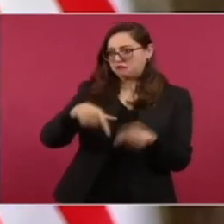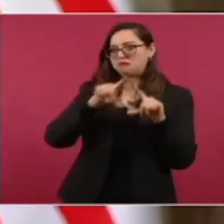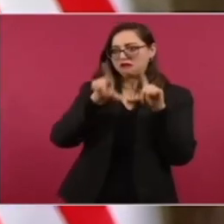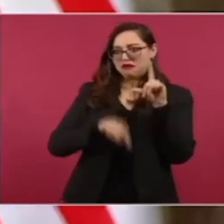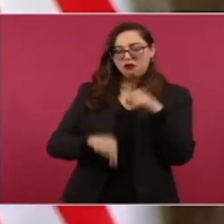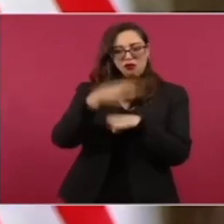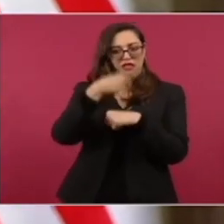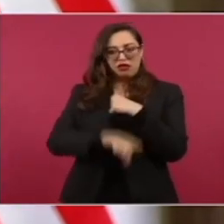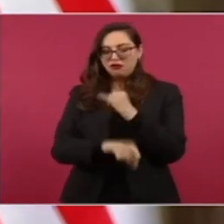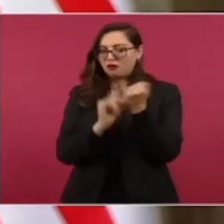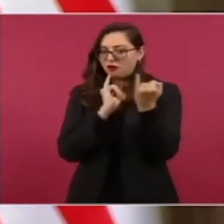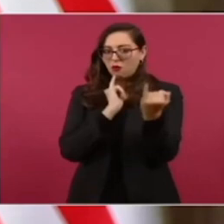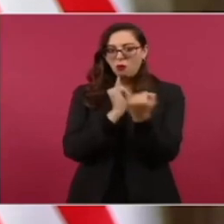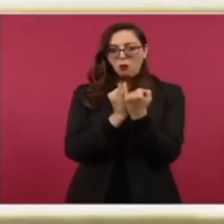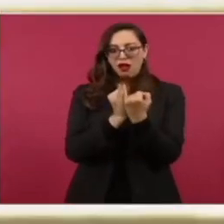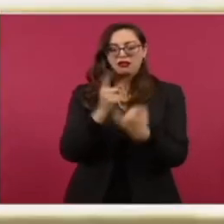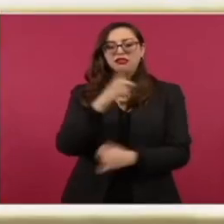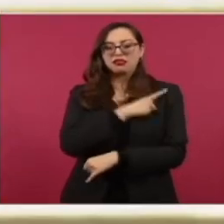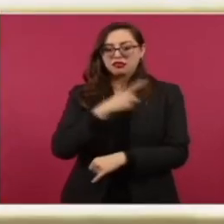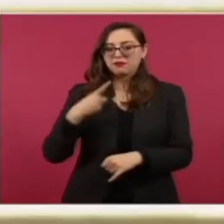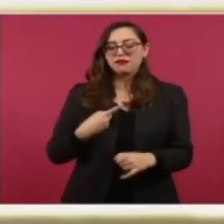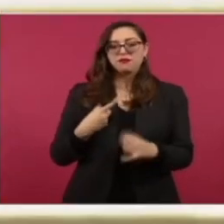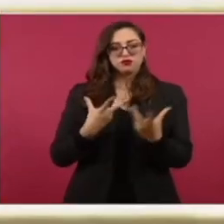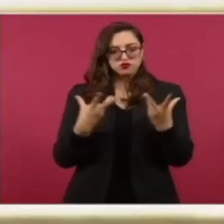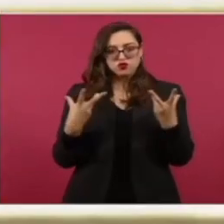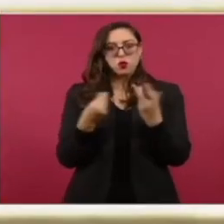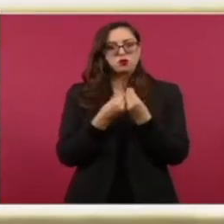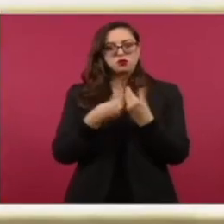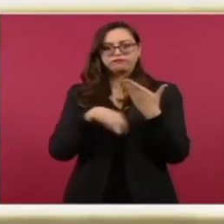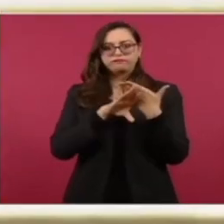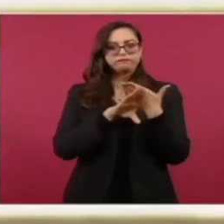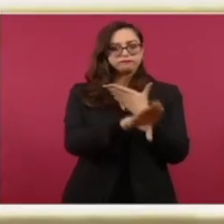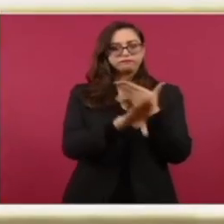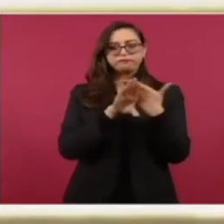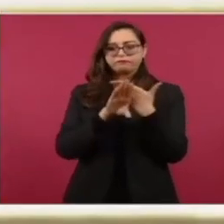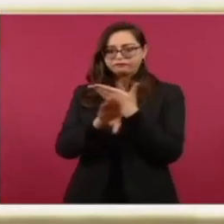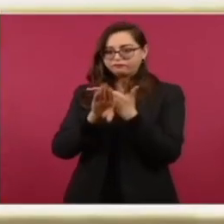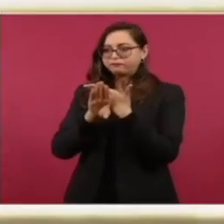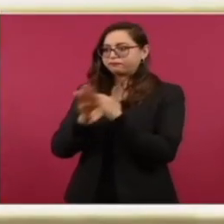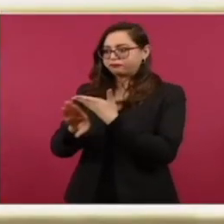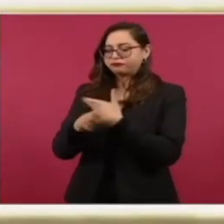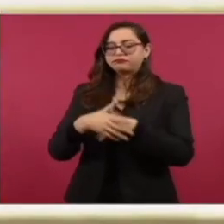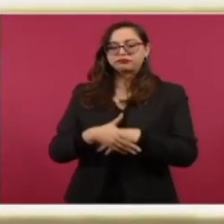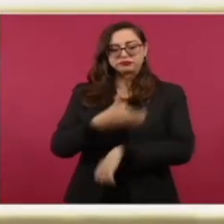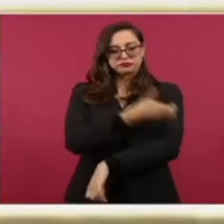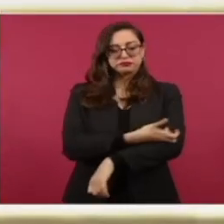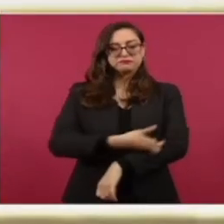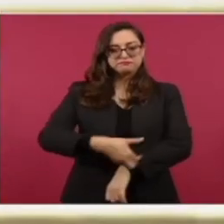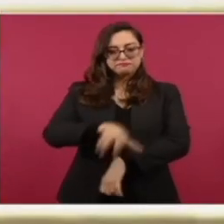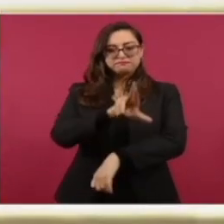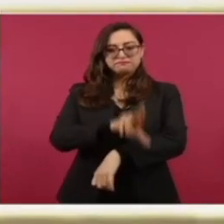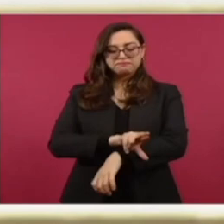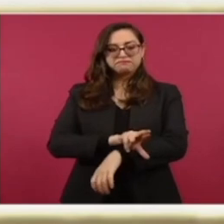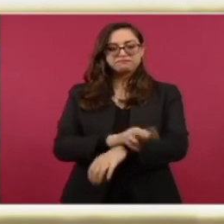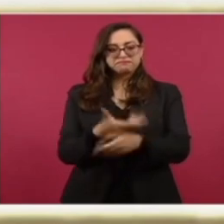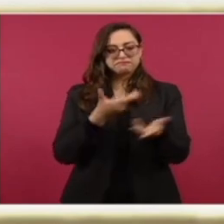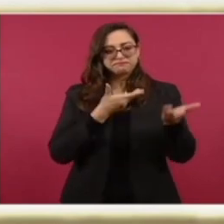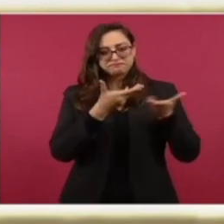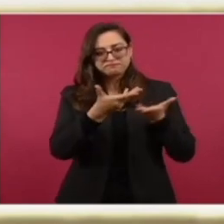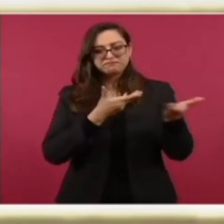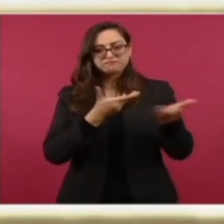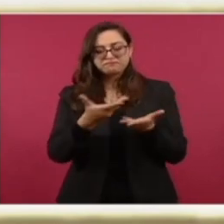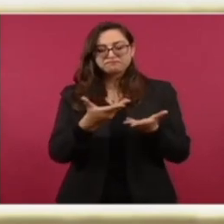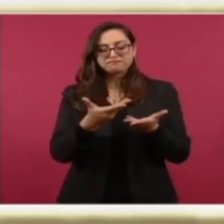también. Entonces tenemos que actuar de manera coordinada y